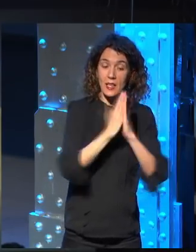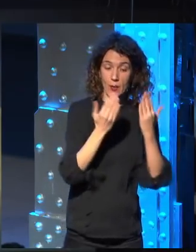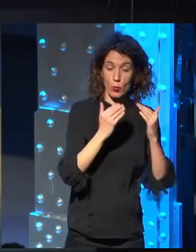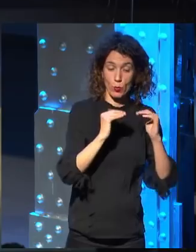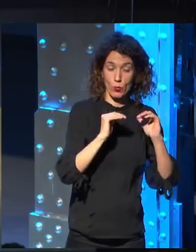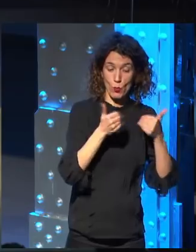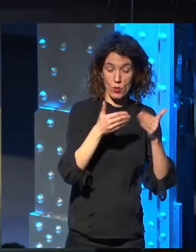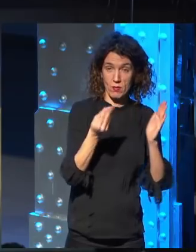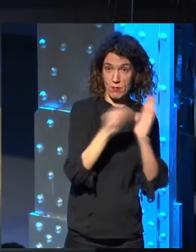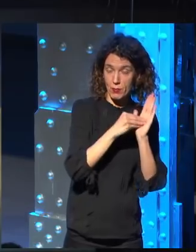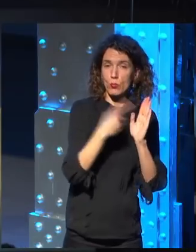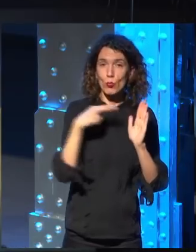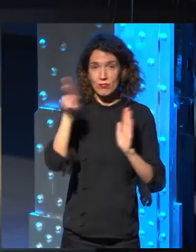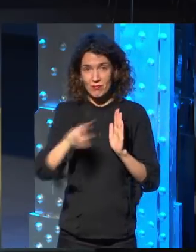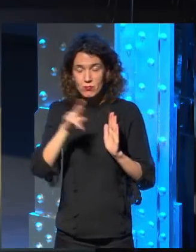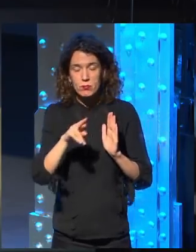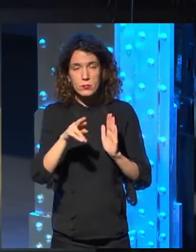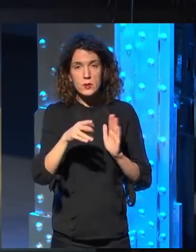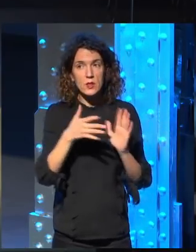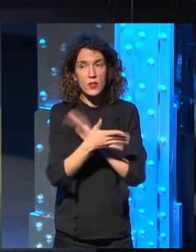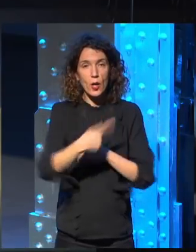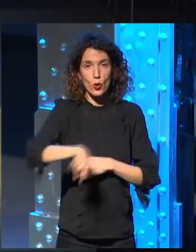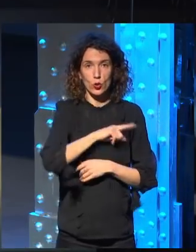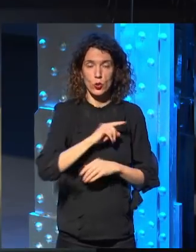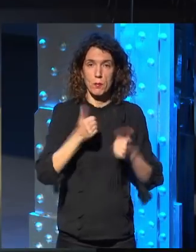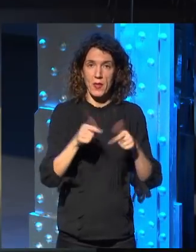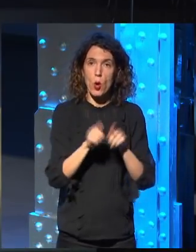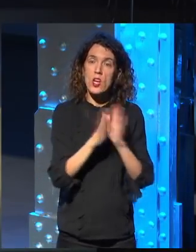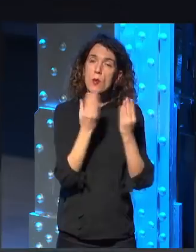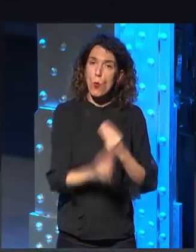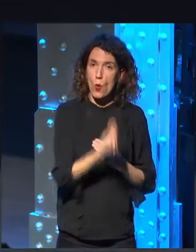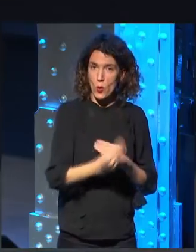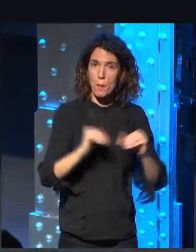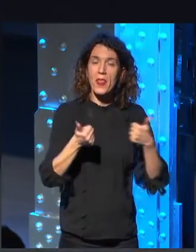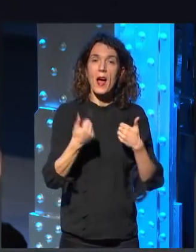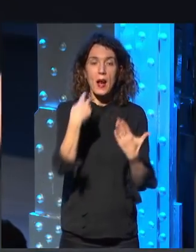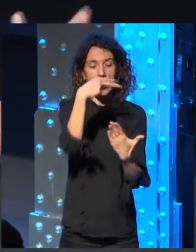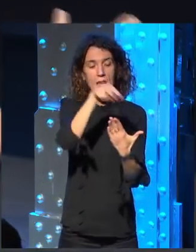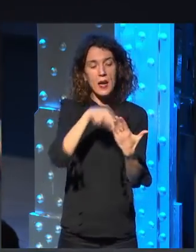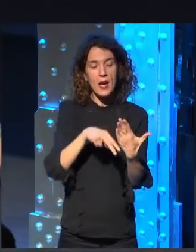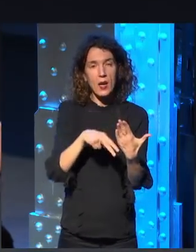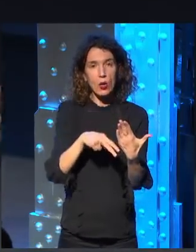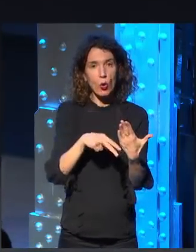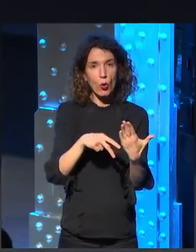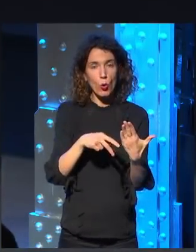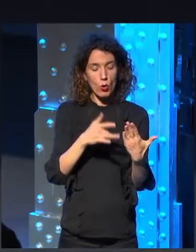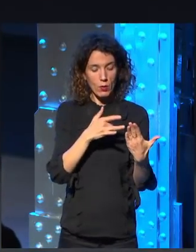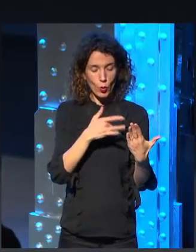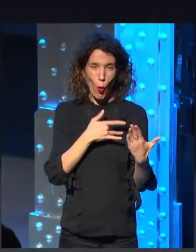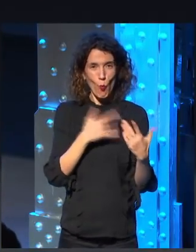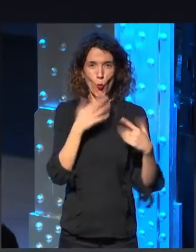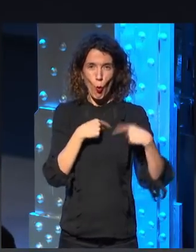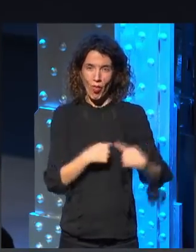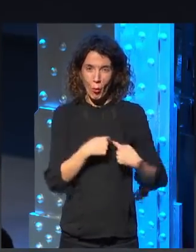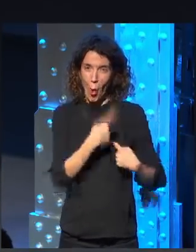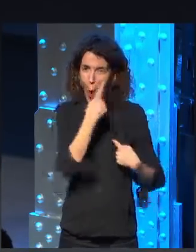quizá sería bueno que empezáramos sobre todo con los buenos libros, empezar a leerlos con el pecho y no con los ojos,